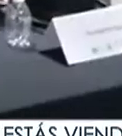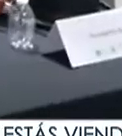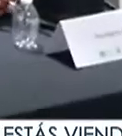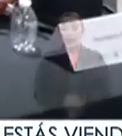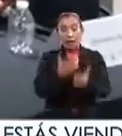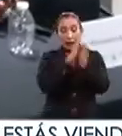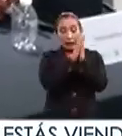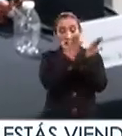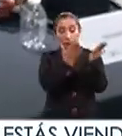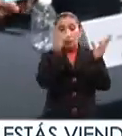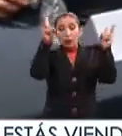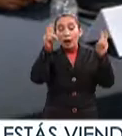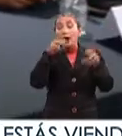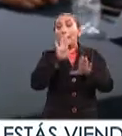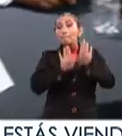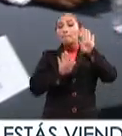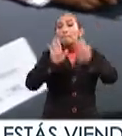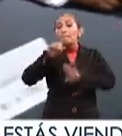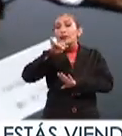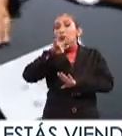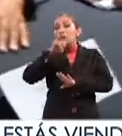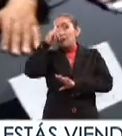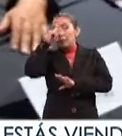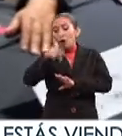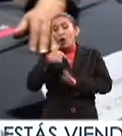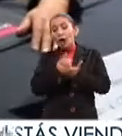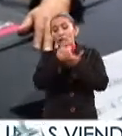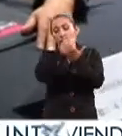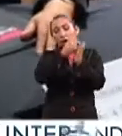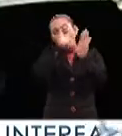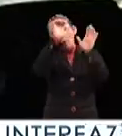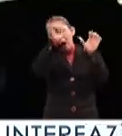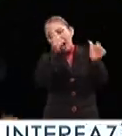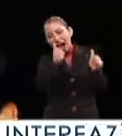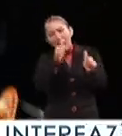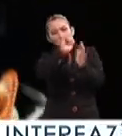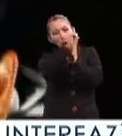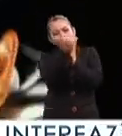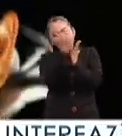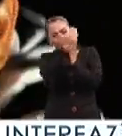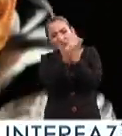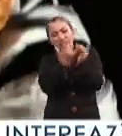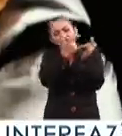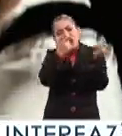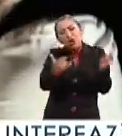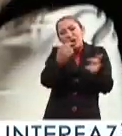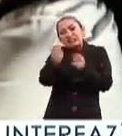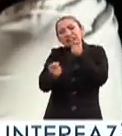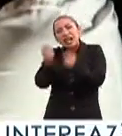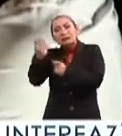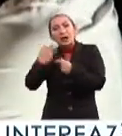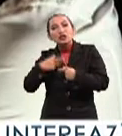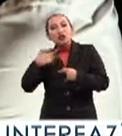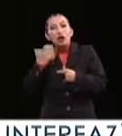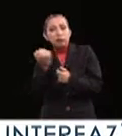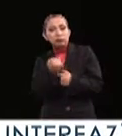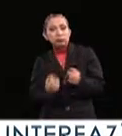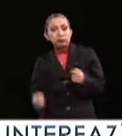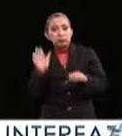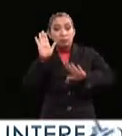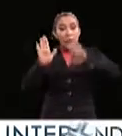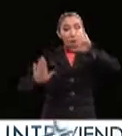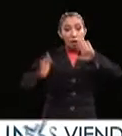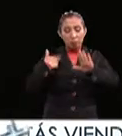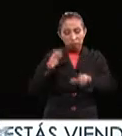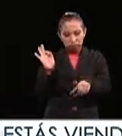El libro Mimos de México funciona como una agenda y un recorrido histórico de los personajes de la pantomima, que le